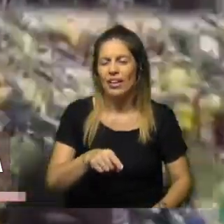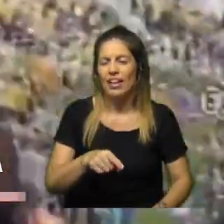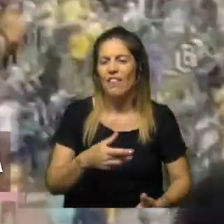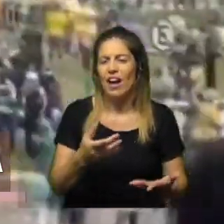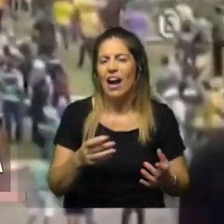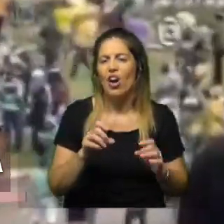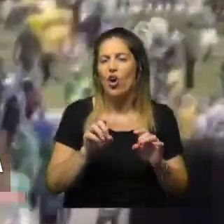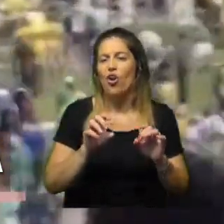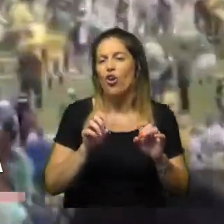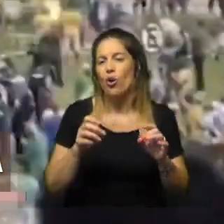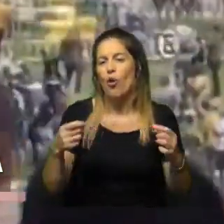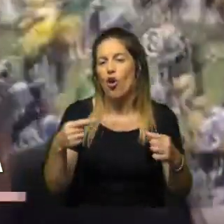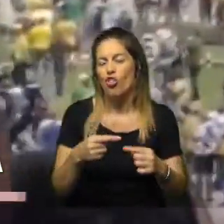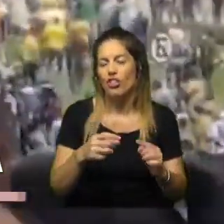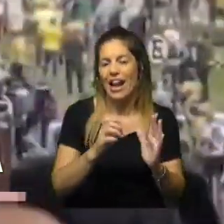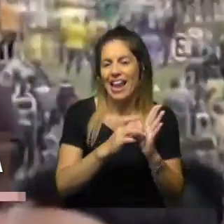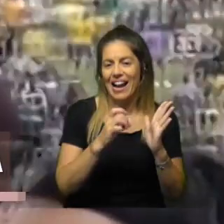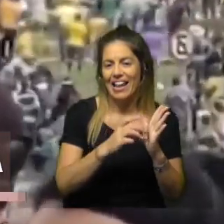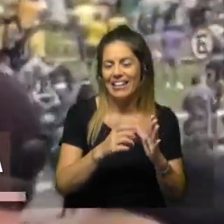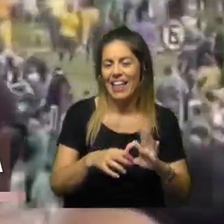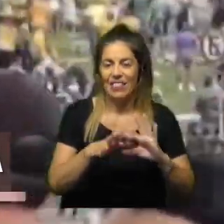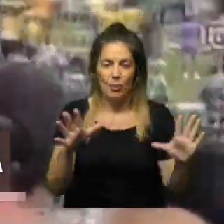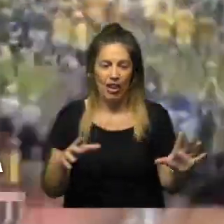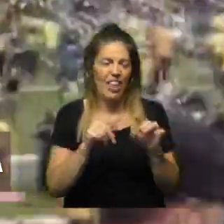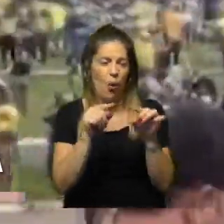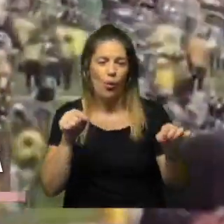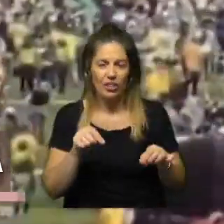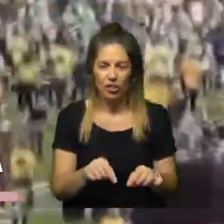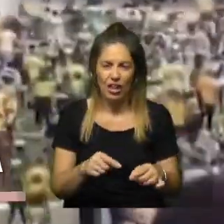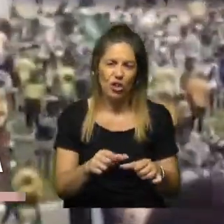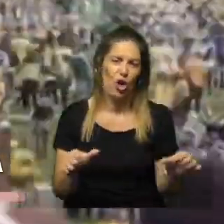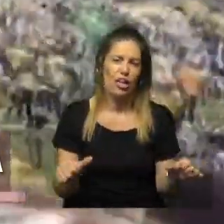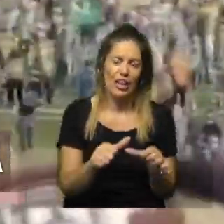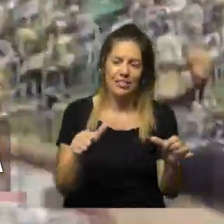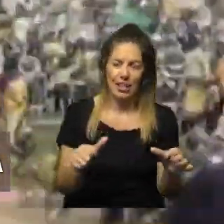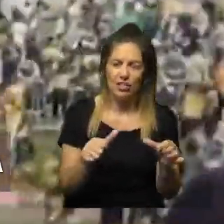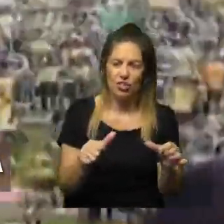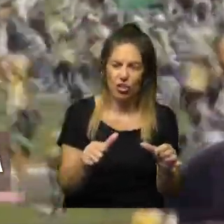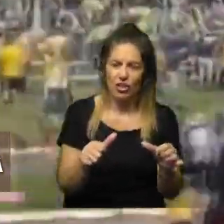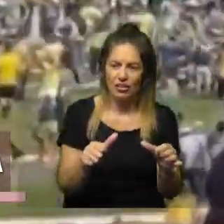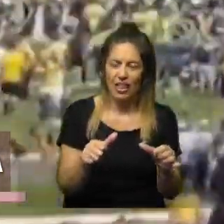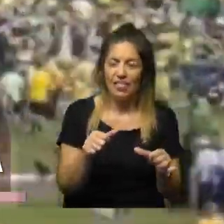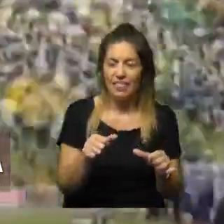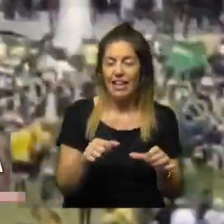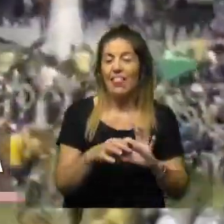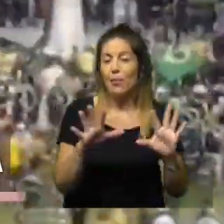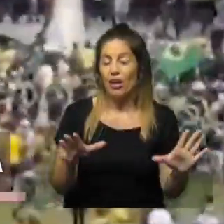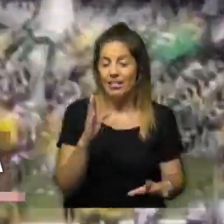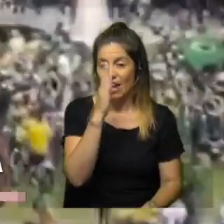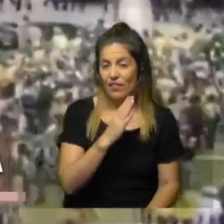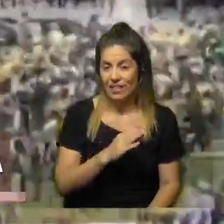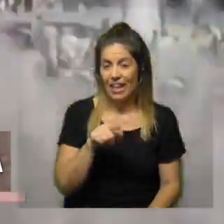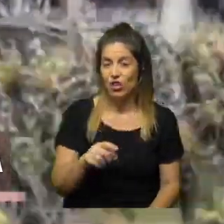calidad democrática en Brasil, que va cuestionando las instituciones liberales y republicanas de la democracia brasileña, y eso no es nuevo de